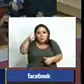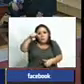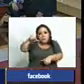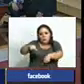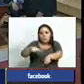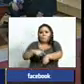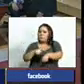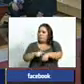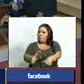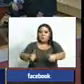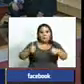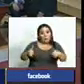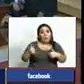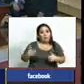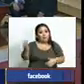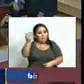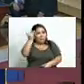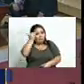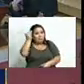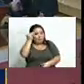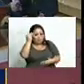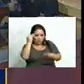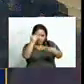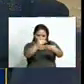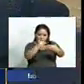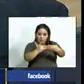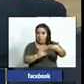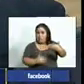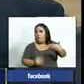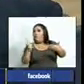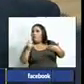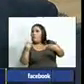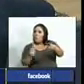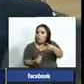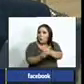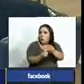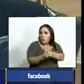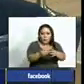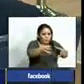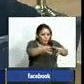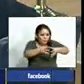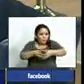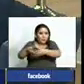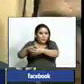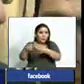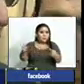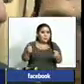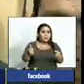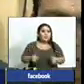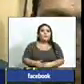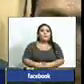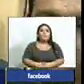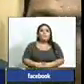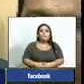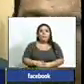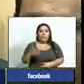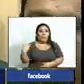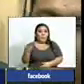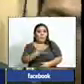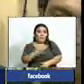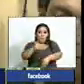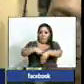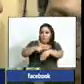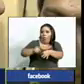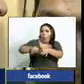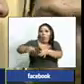tiempo, aunque reconocen que no llenará las expectativas de todos los sectores. Nosotros no vamos a pedir otra